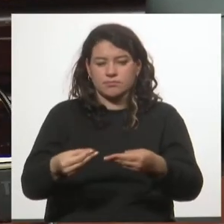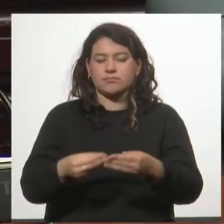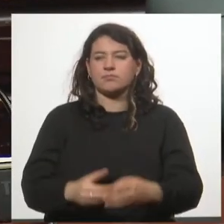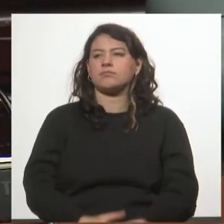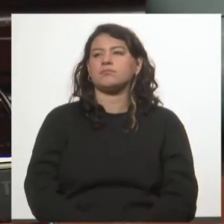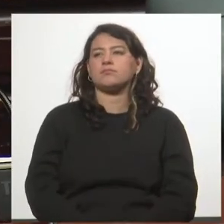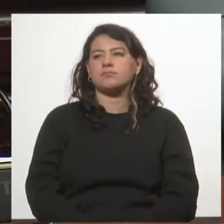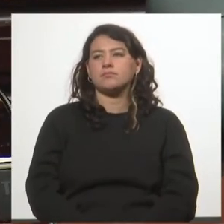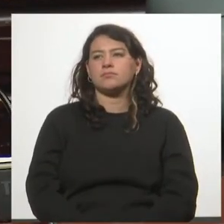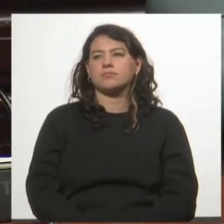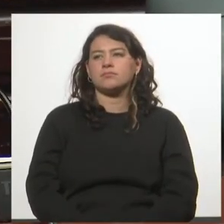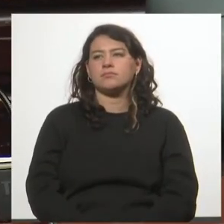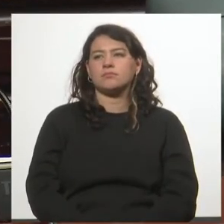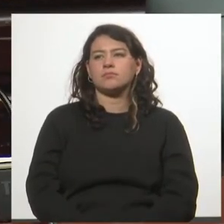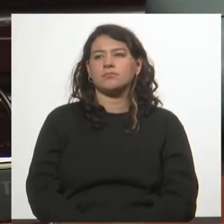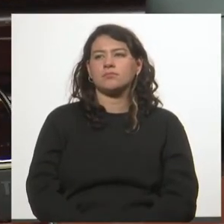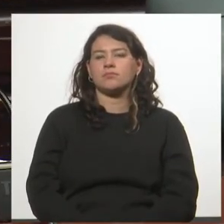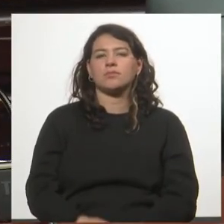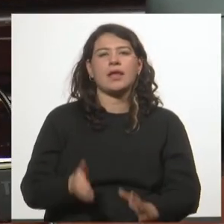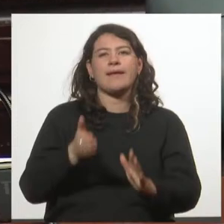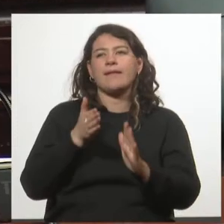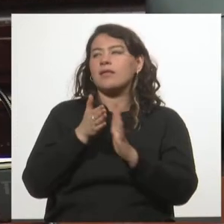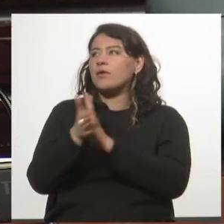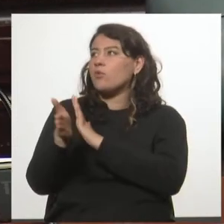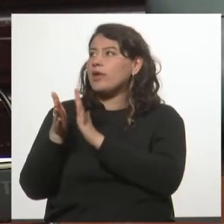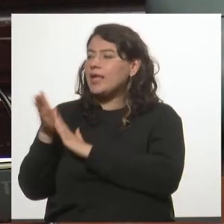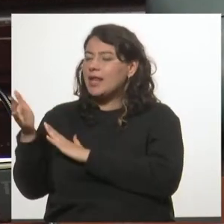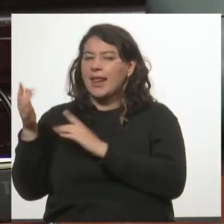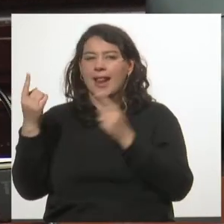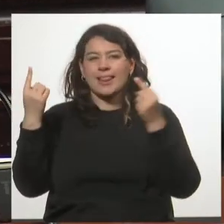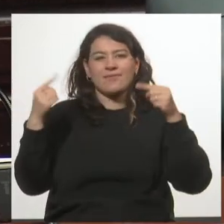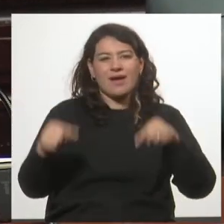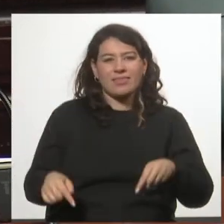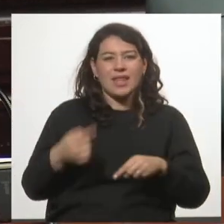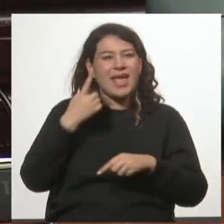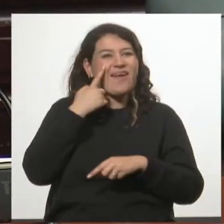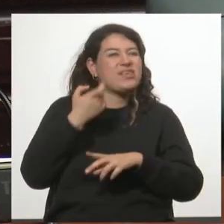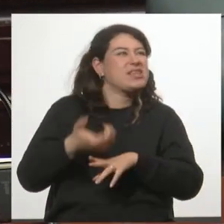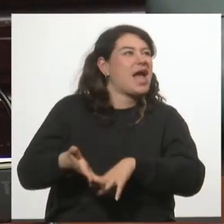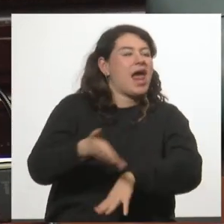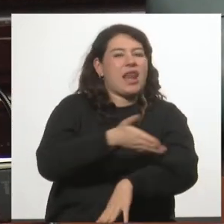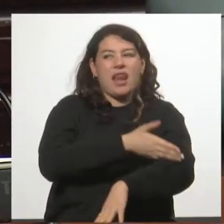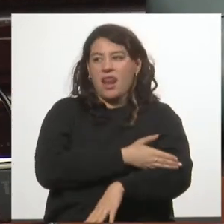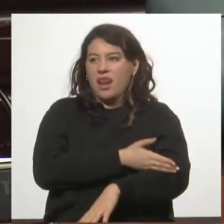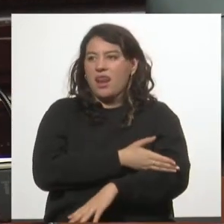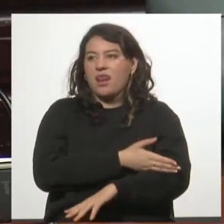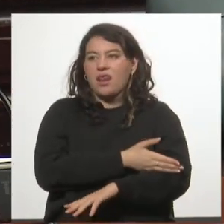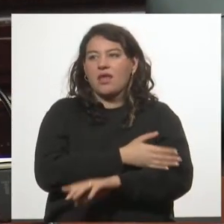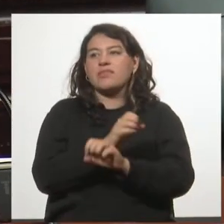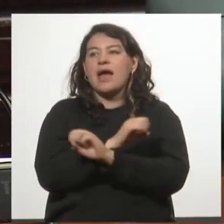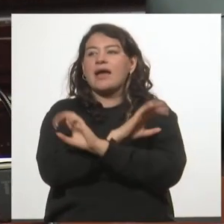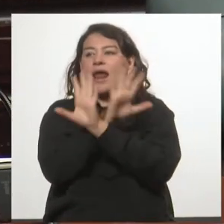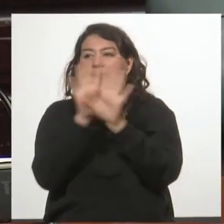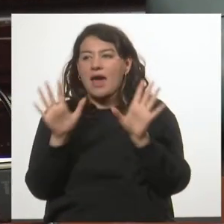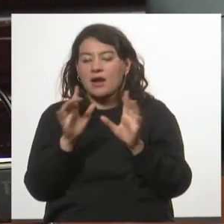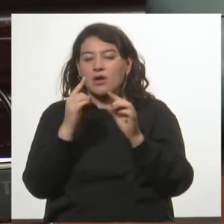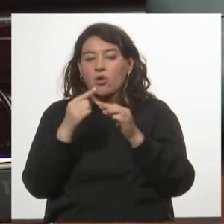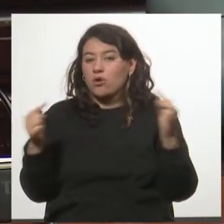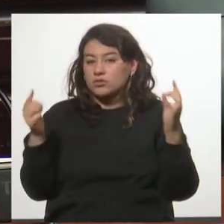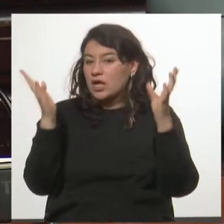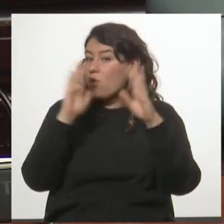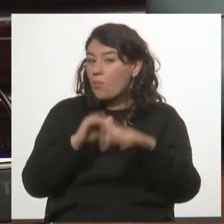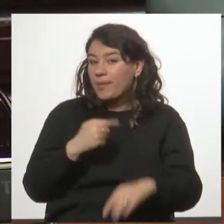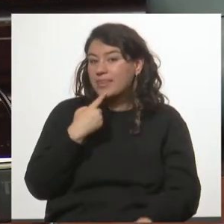el rehuir el debate el evitar tener que aclarar lo que no pueden